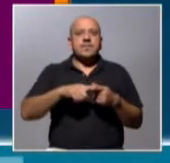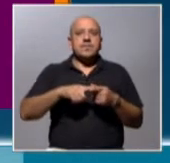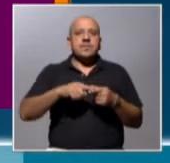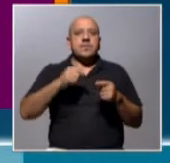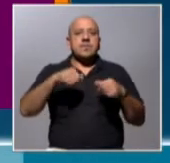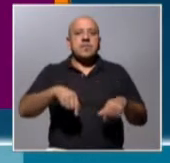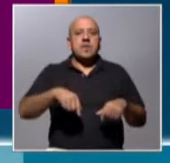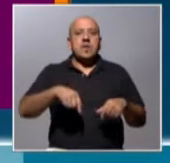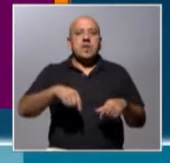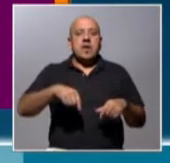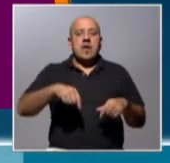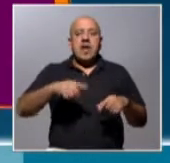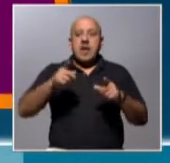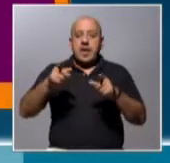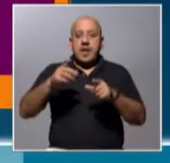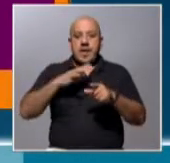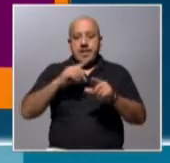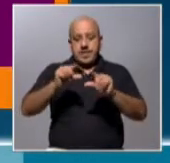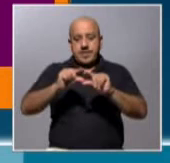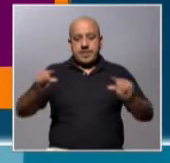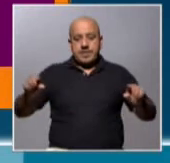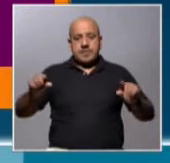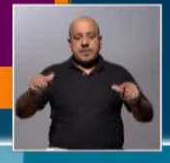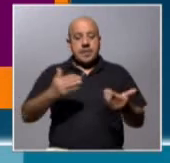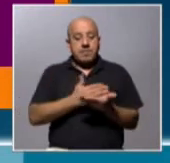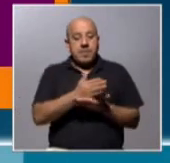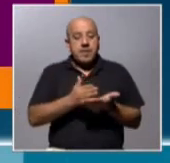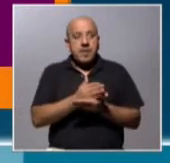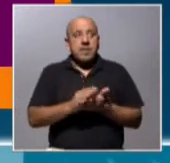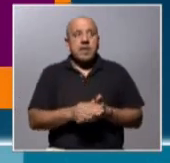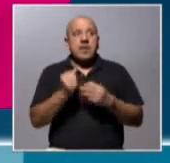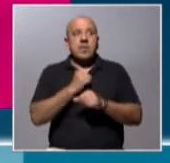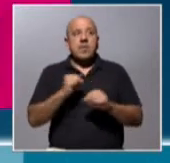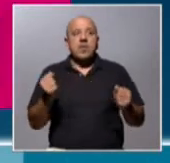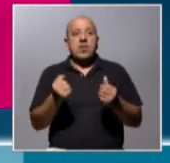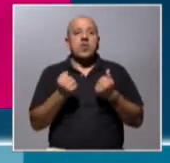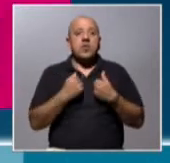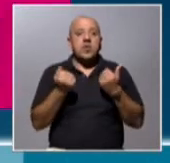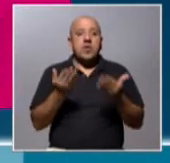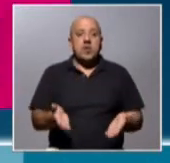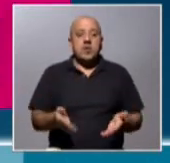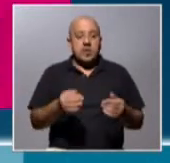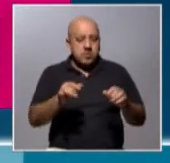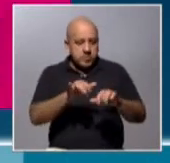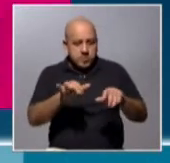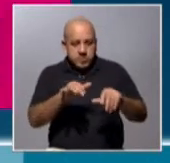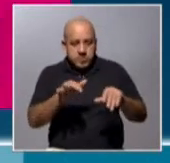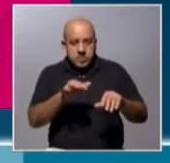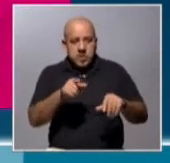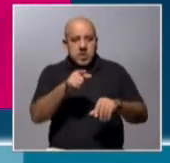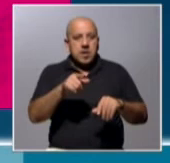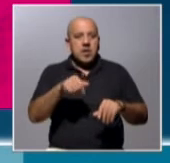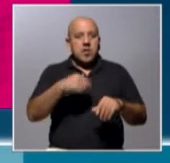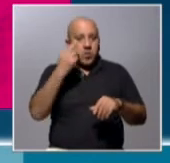de involucrate.uy, en el mapa de donación, donde fácilmente podés entrar y tenés todo el mapa de